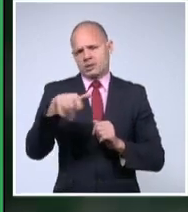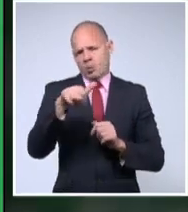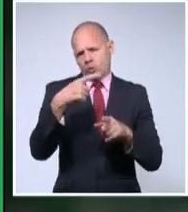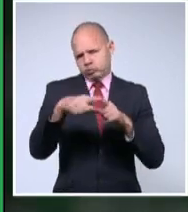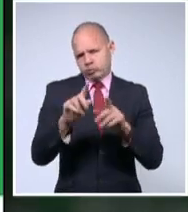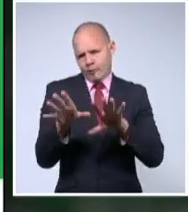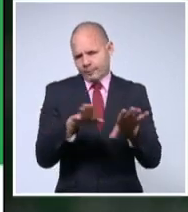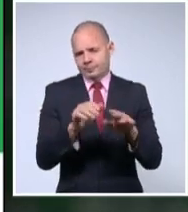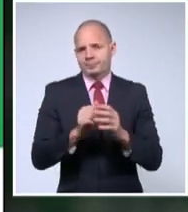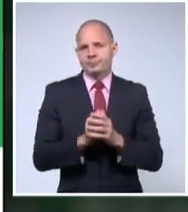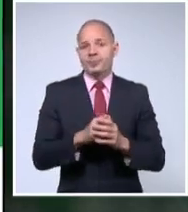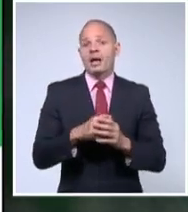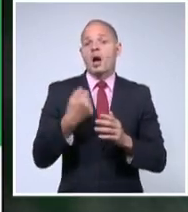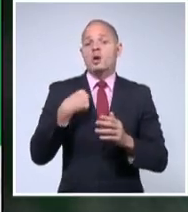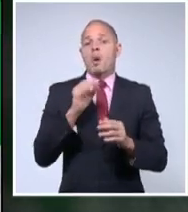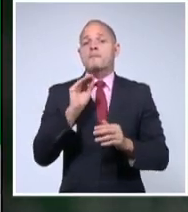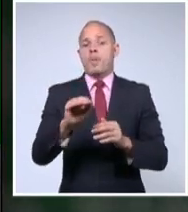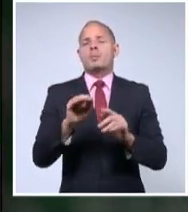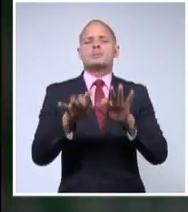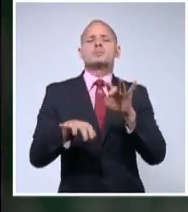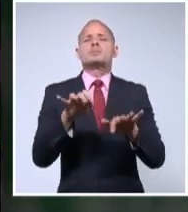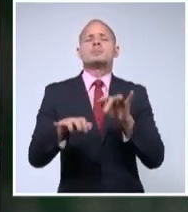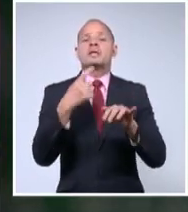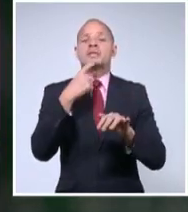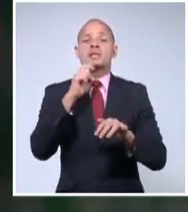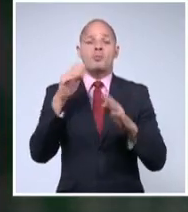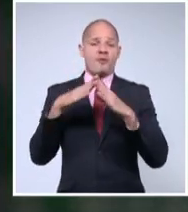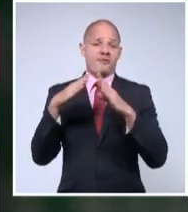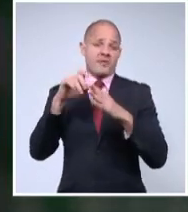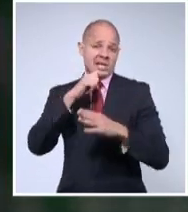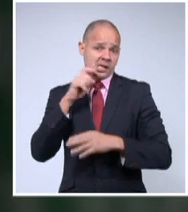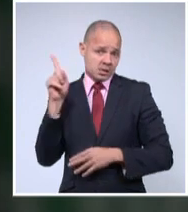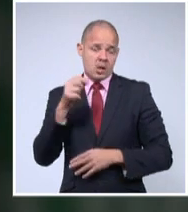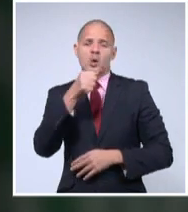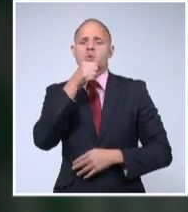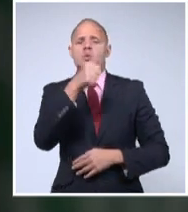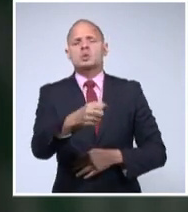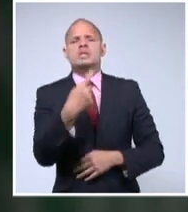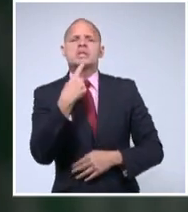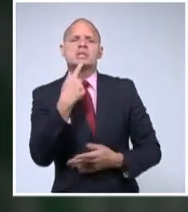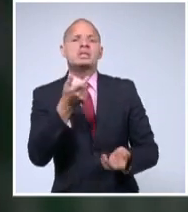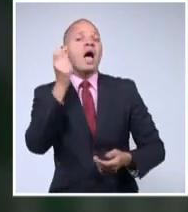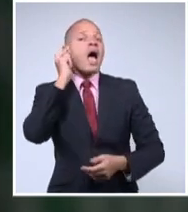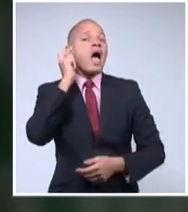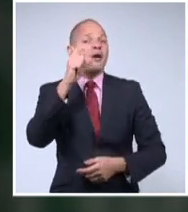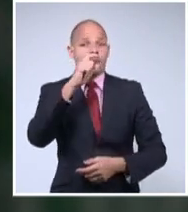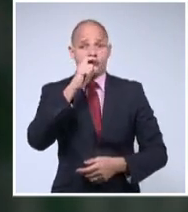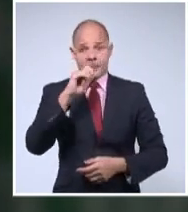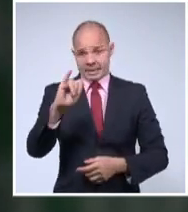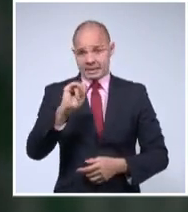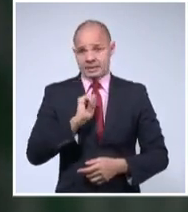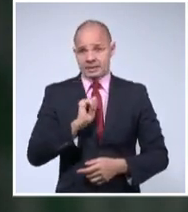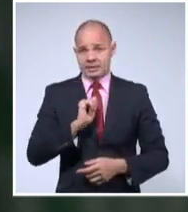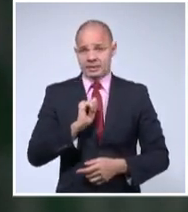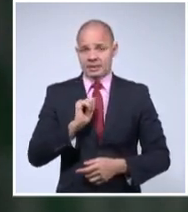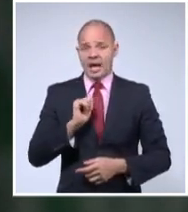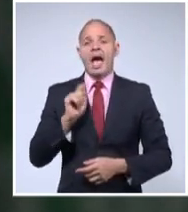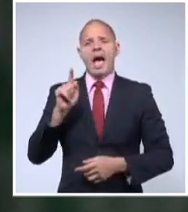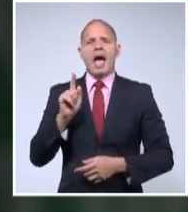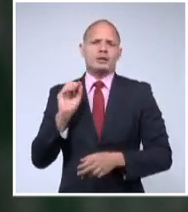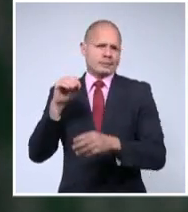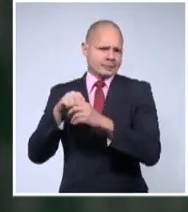Eric pone desde los Estados Unidos una denuncia llamando al FBI a que conozca que desde